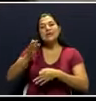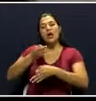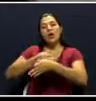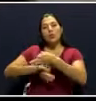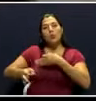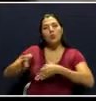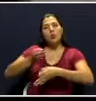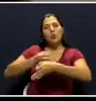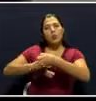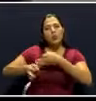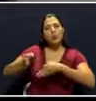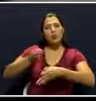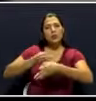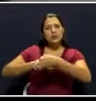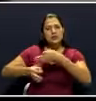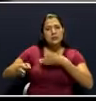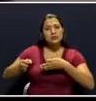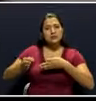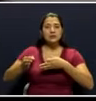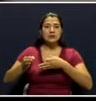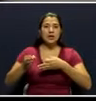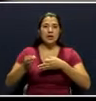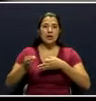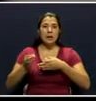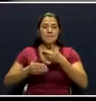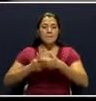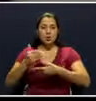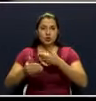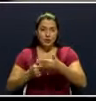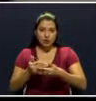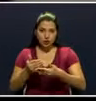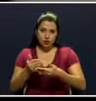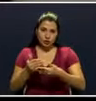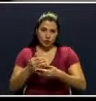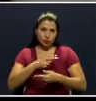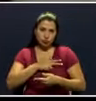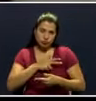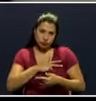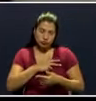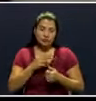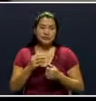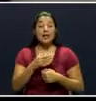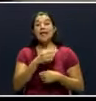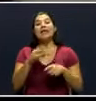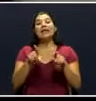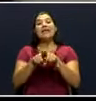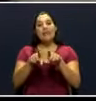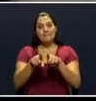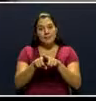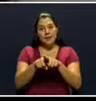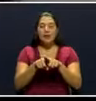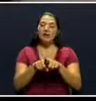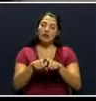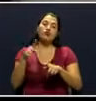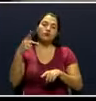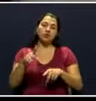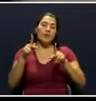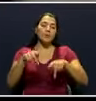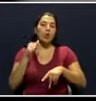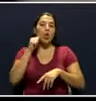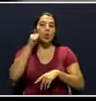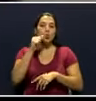son grupos de riesgo. Y además, muy importante fue el hallazgo de las personas adultas mayores y hablan